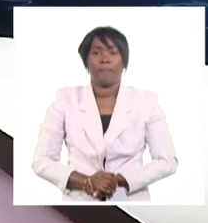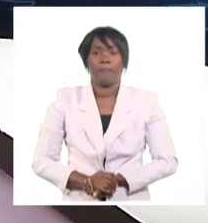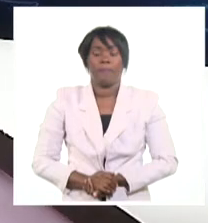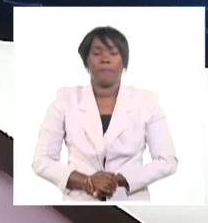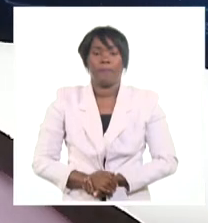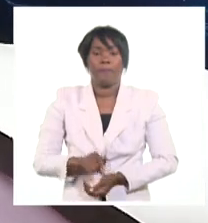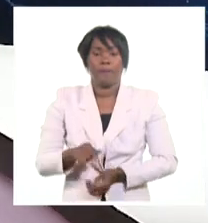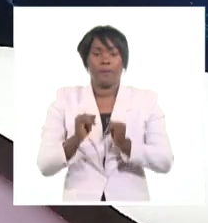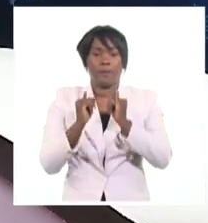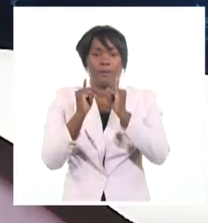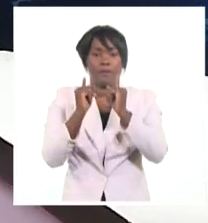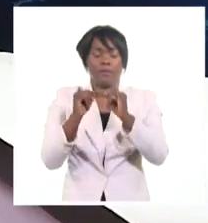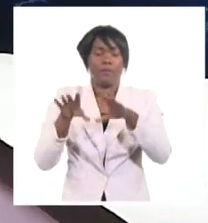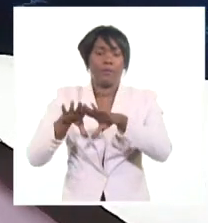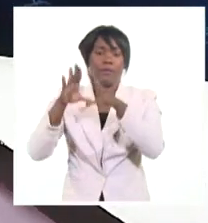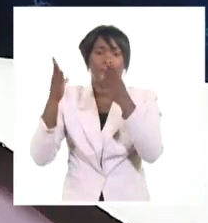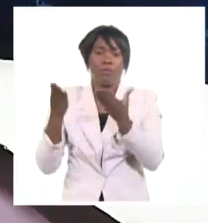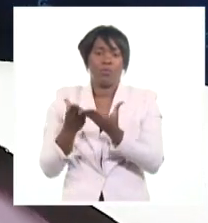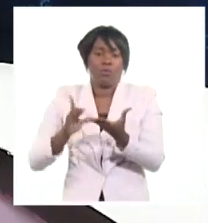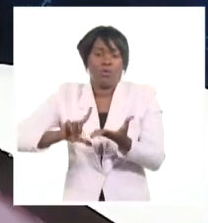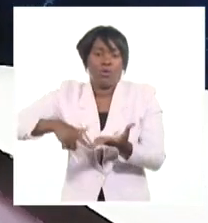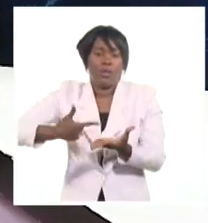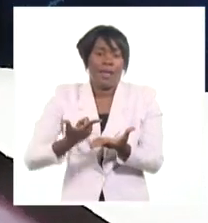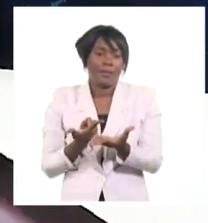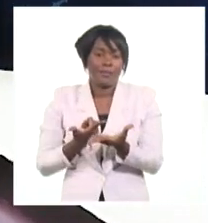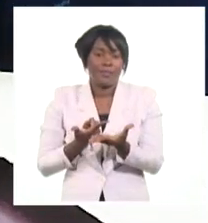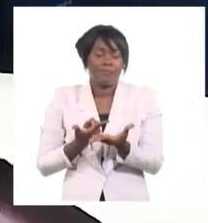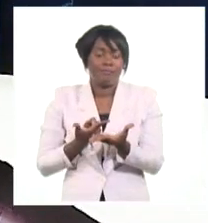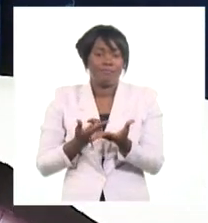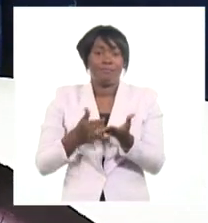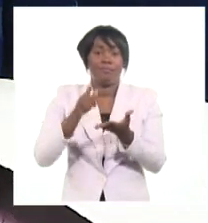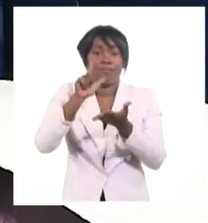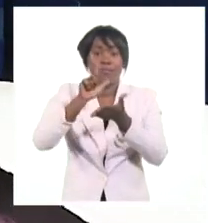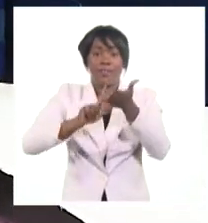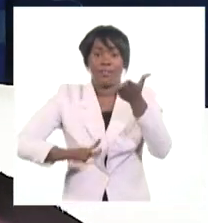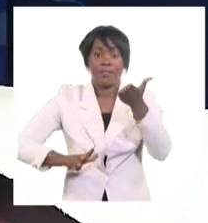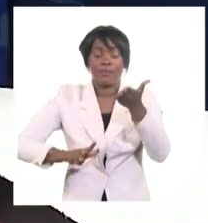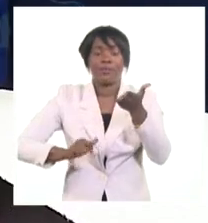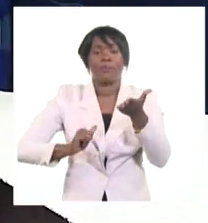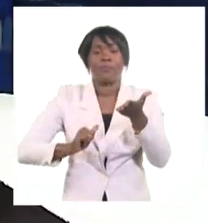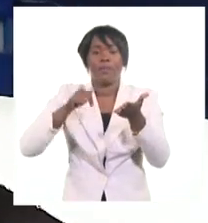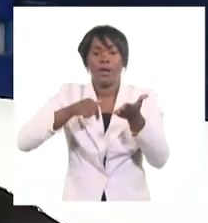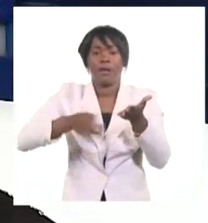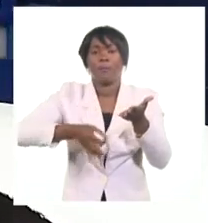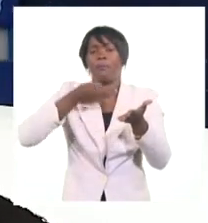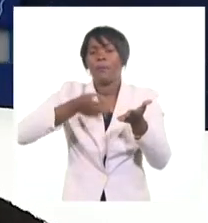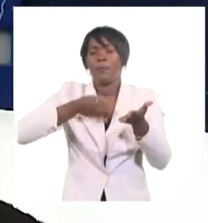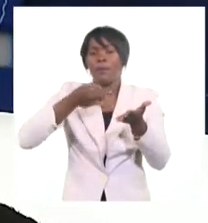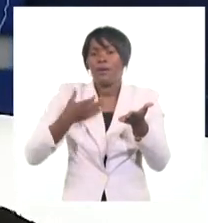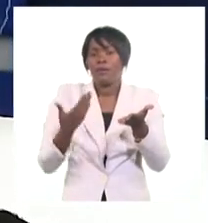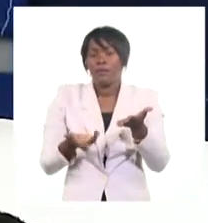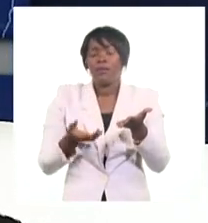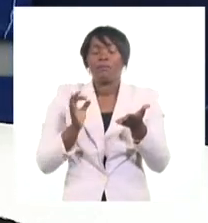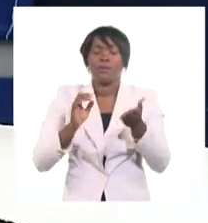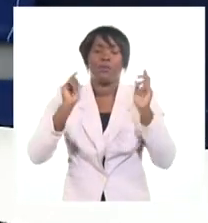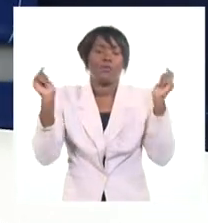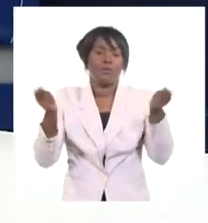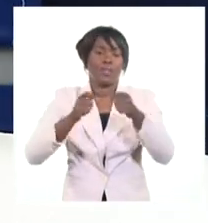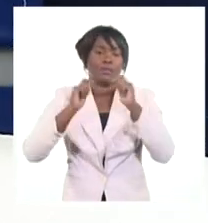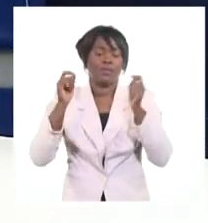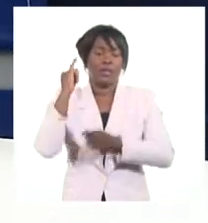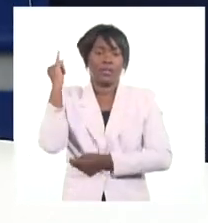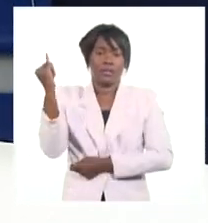para las noticias del mundo del arte y la literatura en nuestra emisión dominical hoy tendrá detalles de las actividades del Festival Internacional